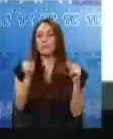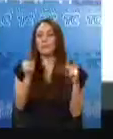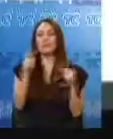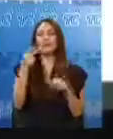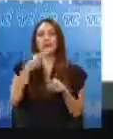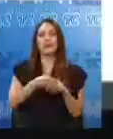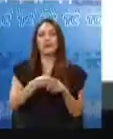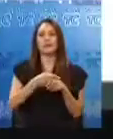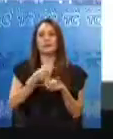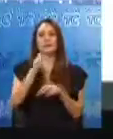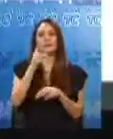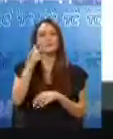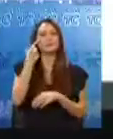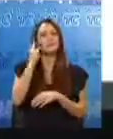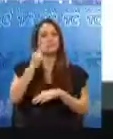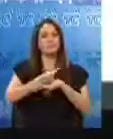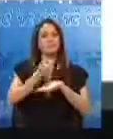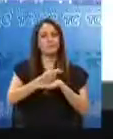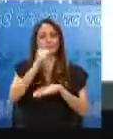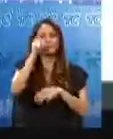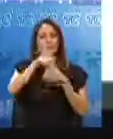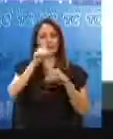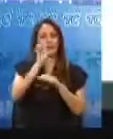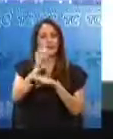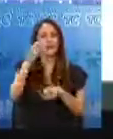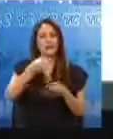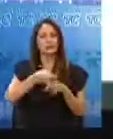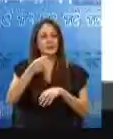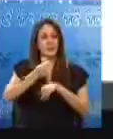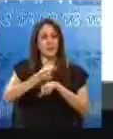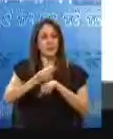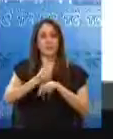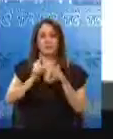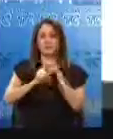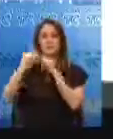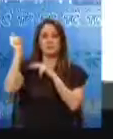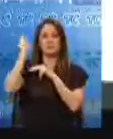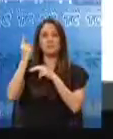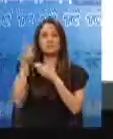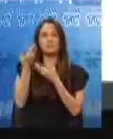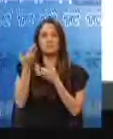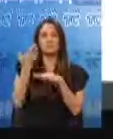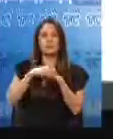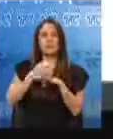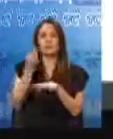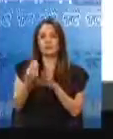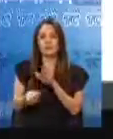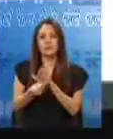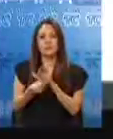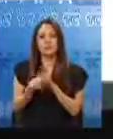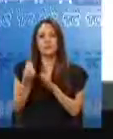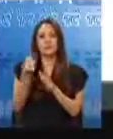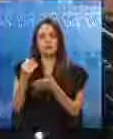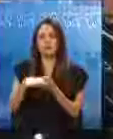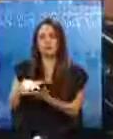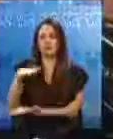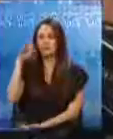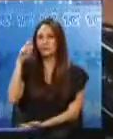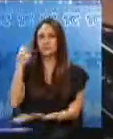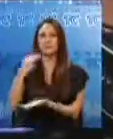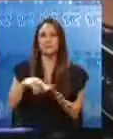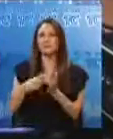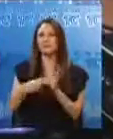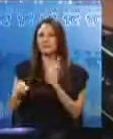de Petroecuador, prófugo de la justicia ecuatoriana desde octubre de este año, por estar vinculado en supuestos delitos de cohecho y enriquecimiento ilícito. Según